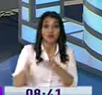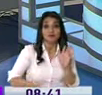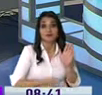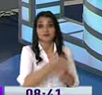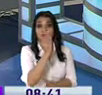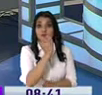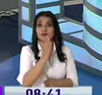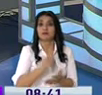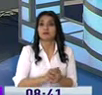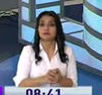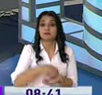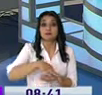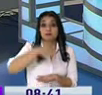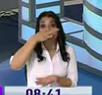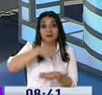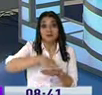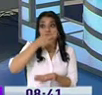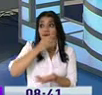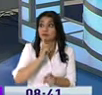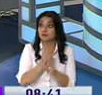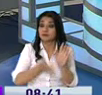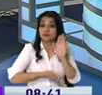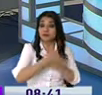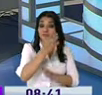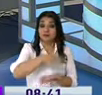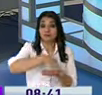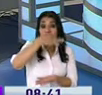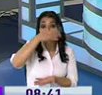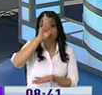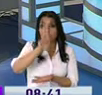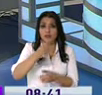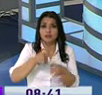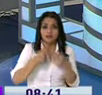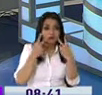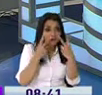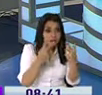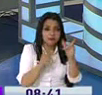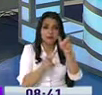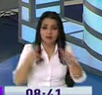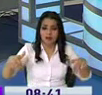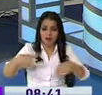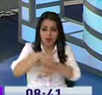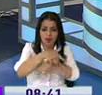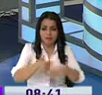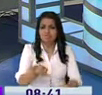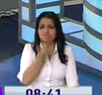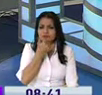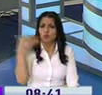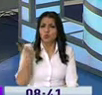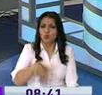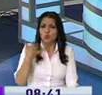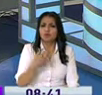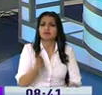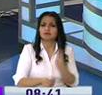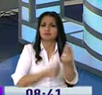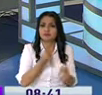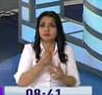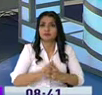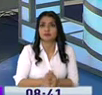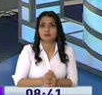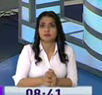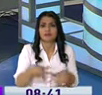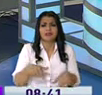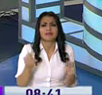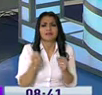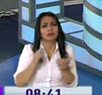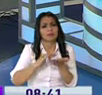la Magdalena. ¿Se fue la Magdalena? Al sur de la ciudad, a ver a los peatones infractores, a ver qué estaban haciendo. Oye, a mí el frío aquí me